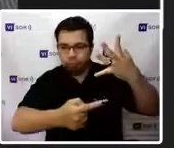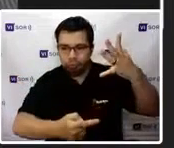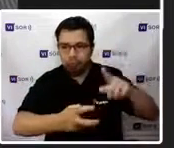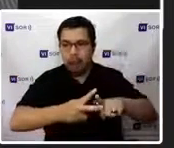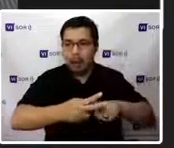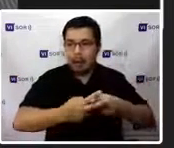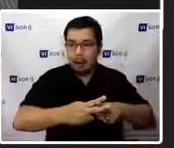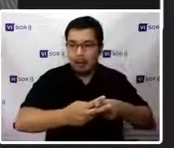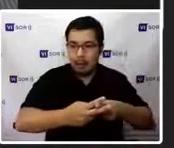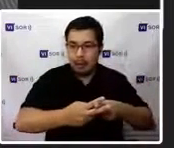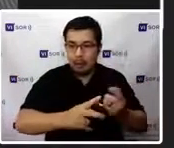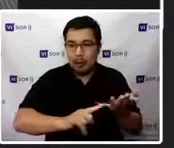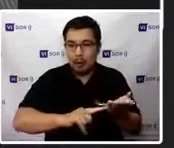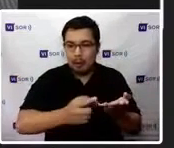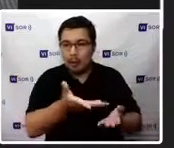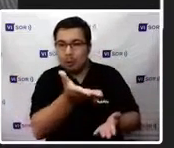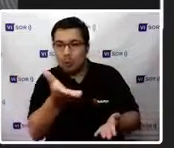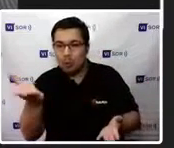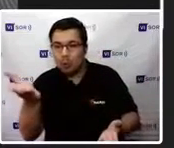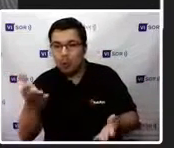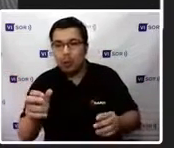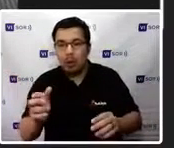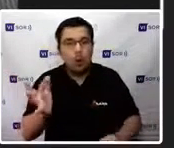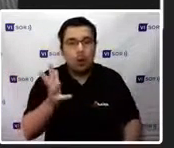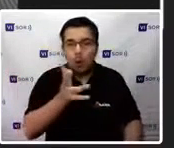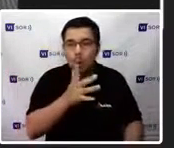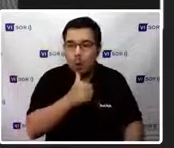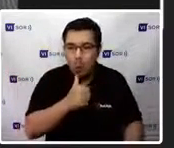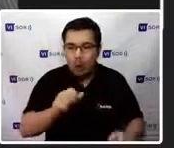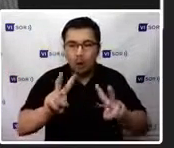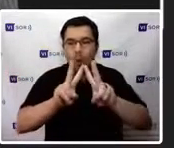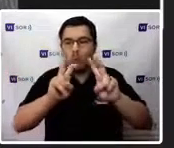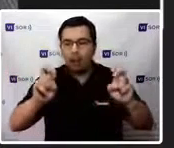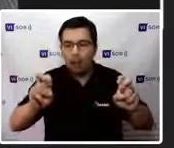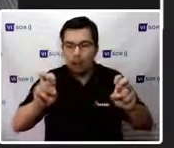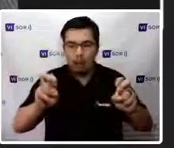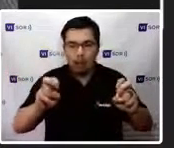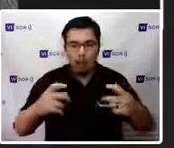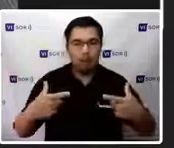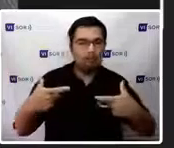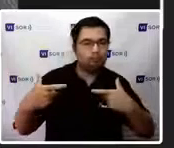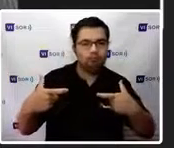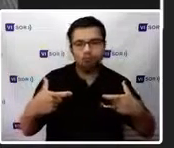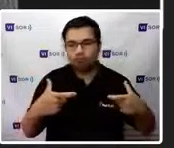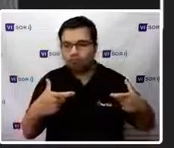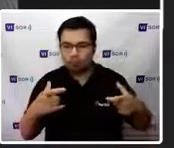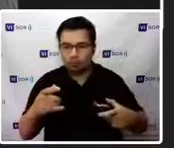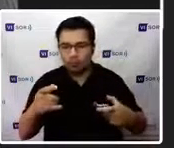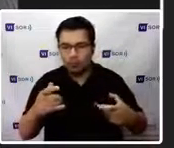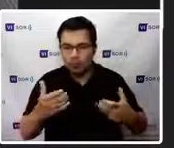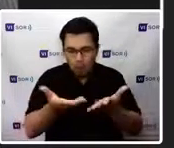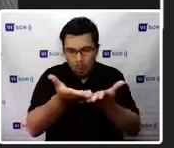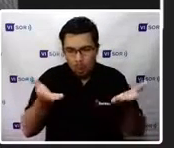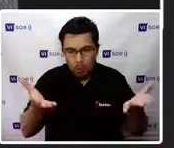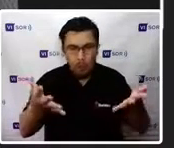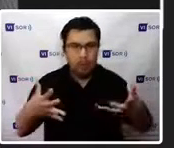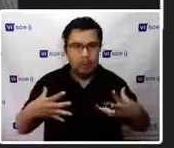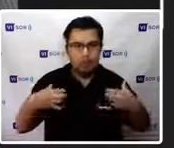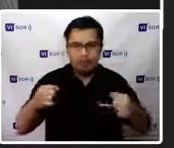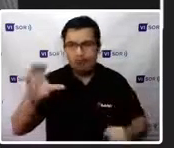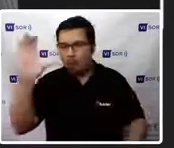de autogestión, como dice Juan Sebastián, para, ¿no es cierto?, para buscar trabajo, para, ¿no es cierto?, enfrentar los